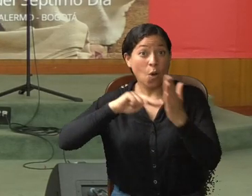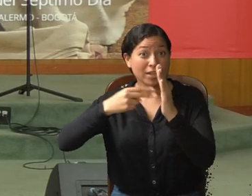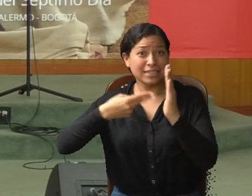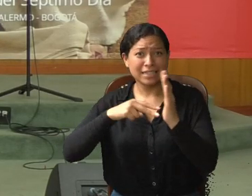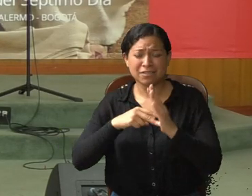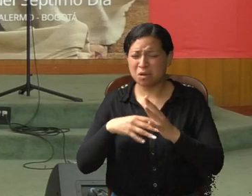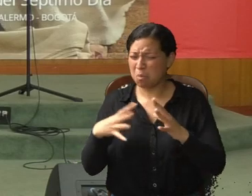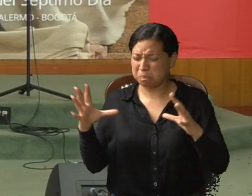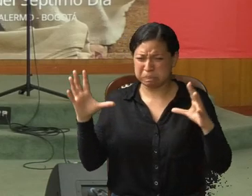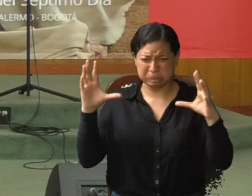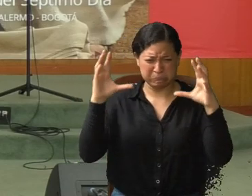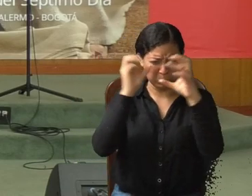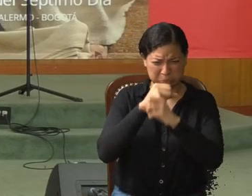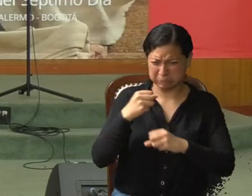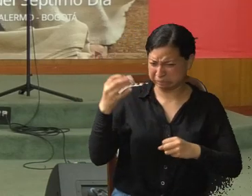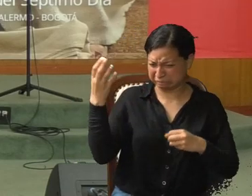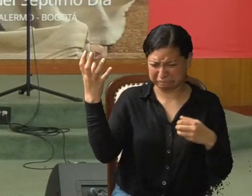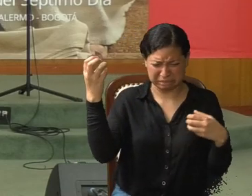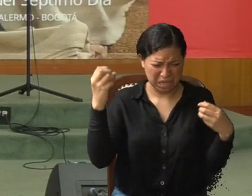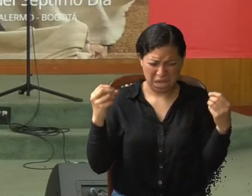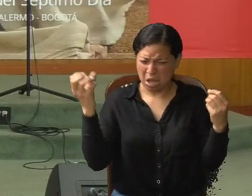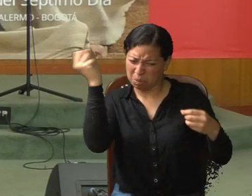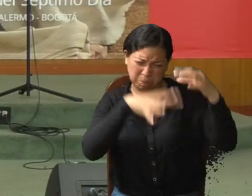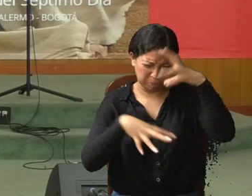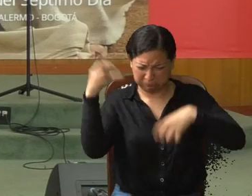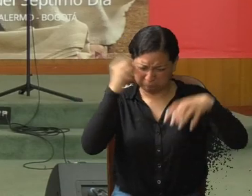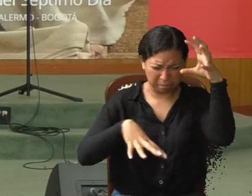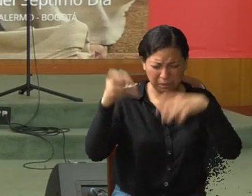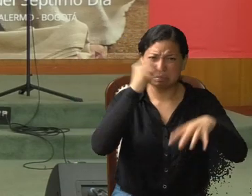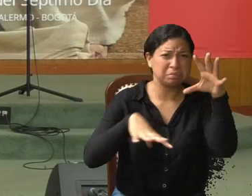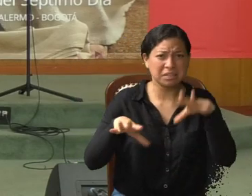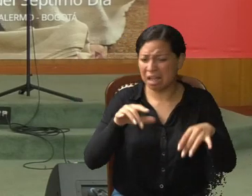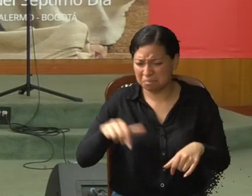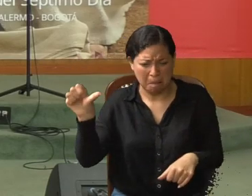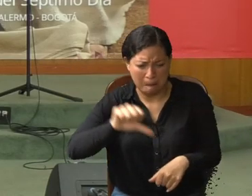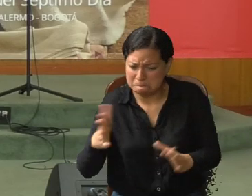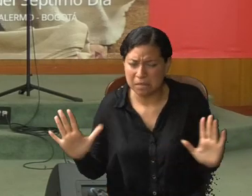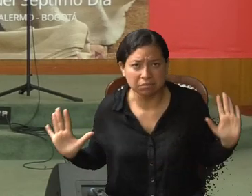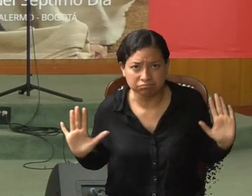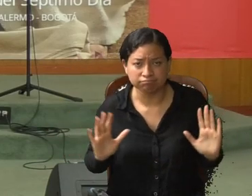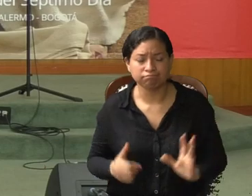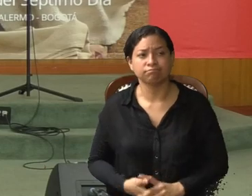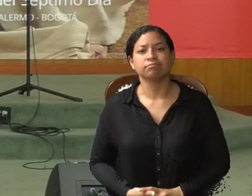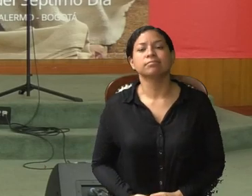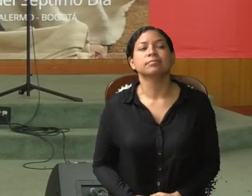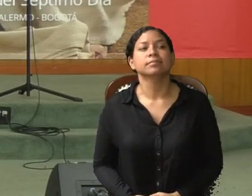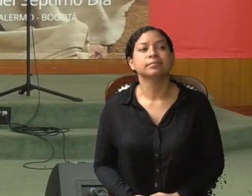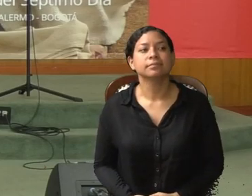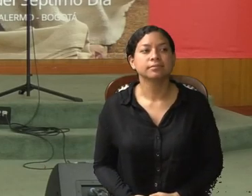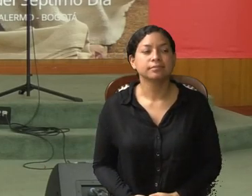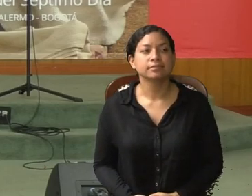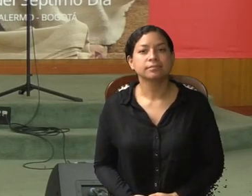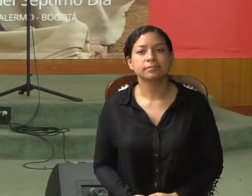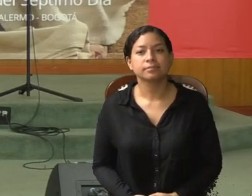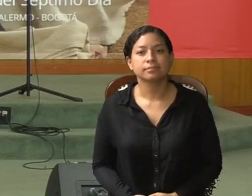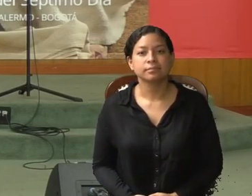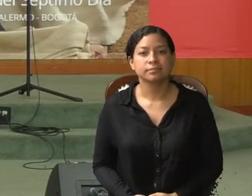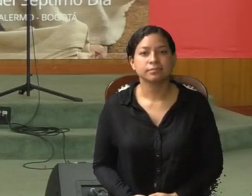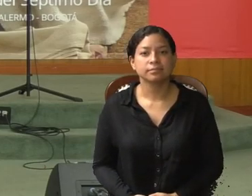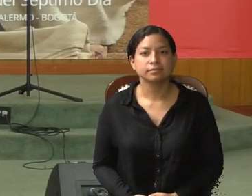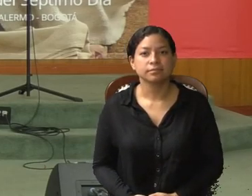de desorden. De un lugar donde absolutamente todo está mal. ¿Listo? Y adicional, dice